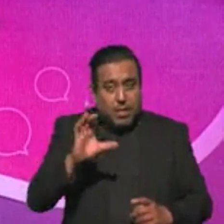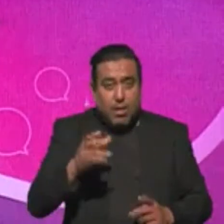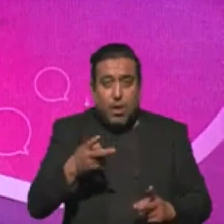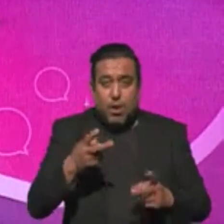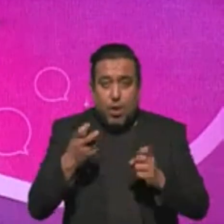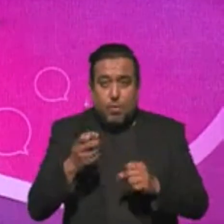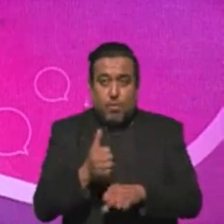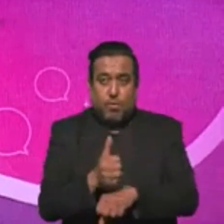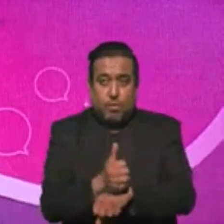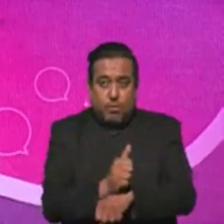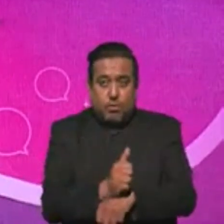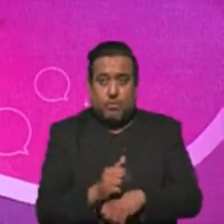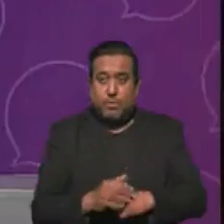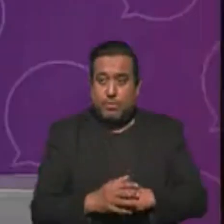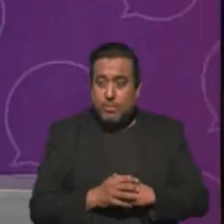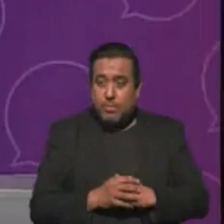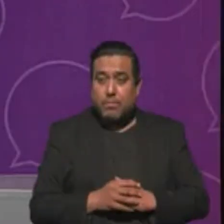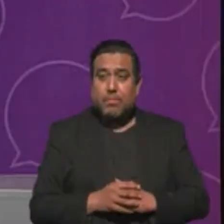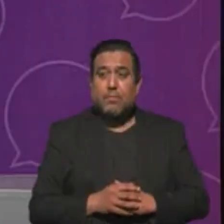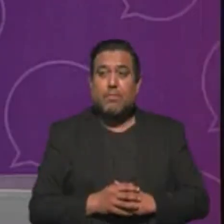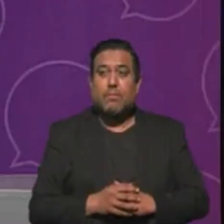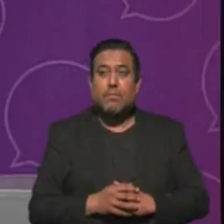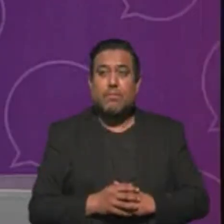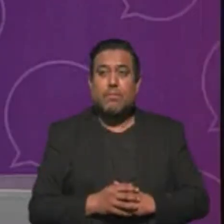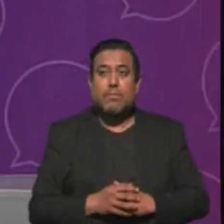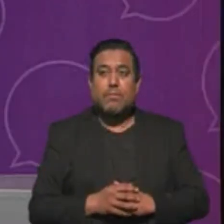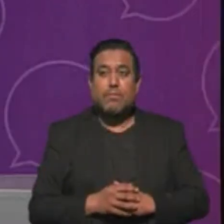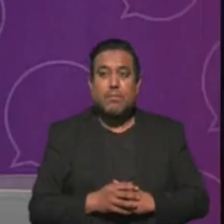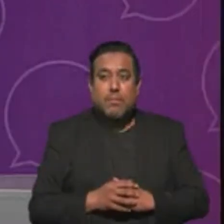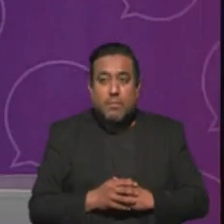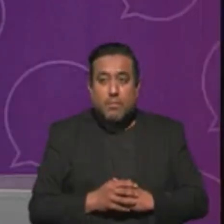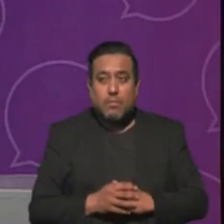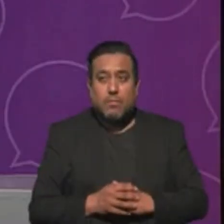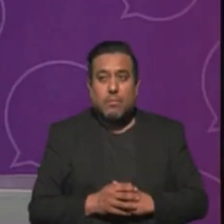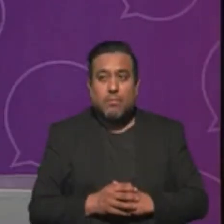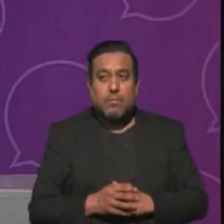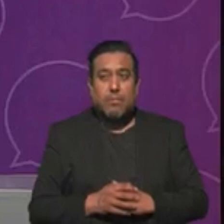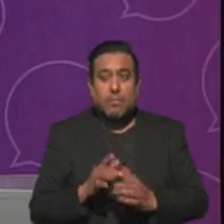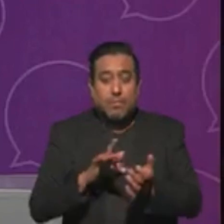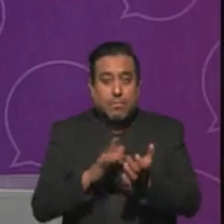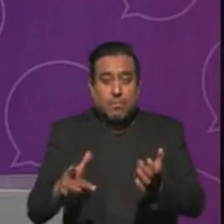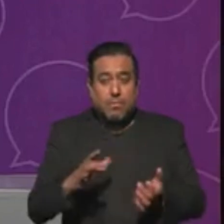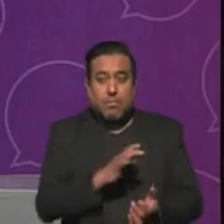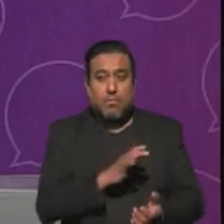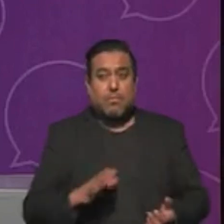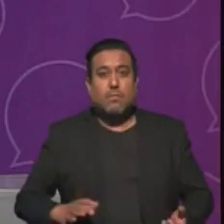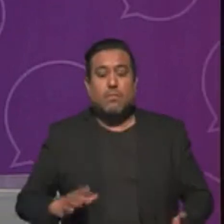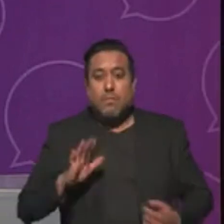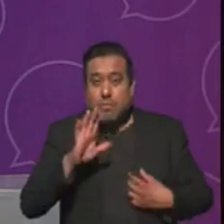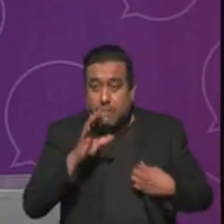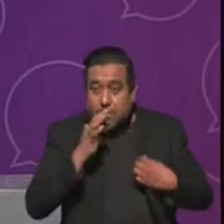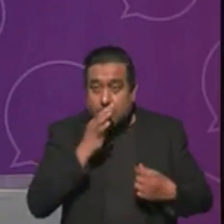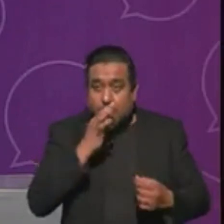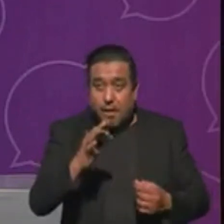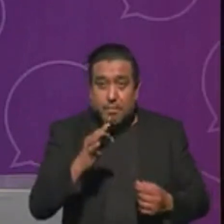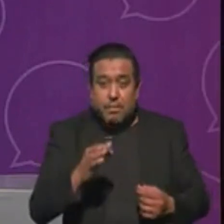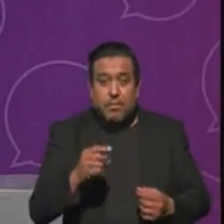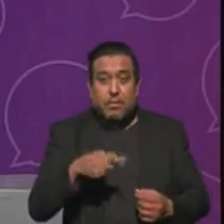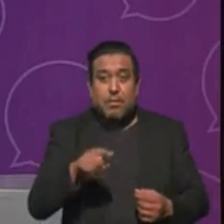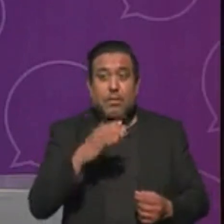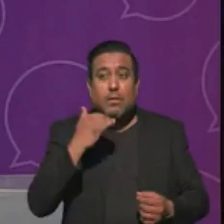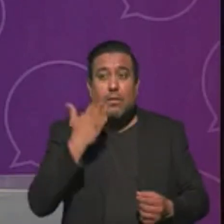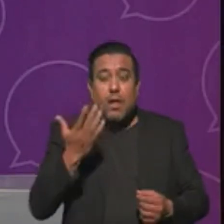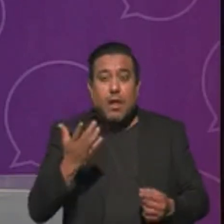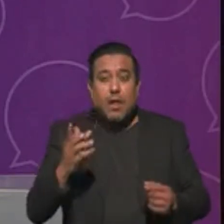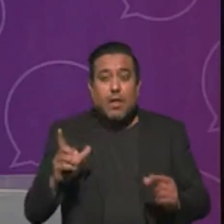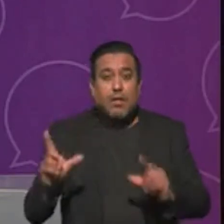a vehículos 73 Gracias candidato eh vamos Nada más para hacer una aclaración aquellos candidatos que vayan a